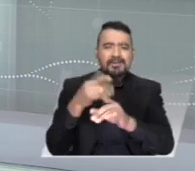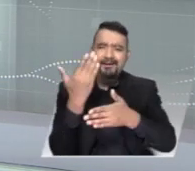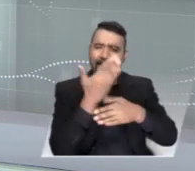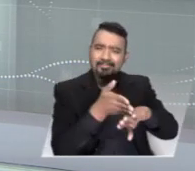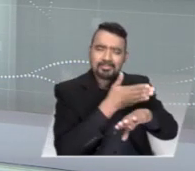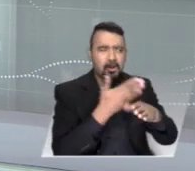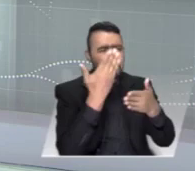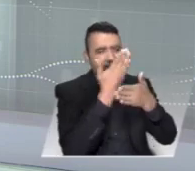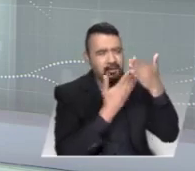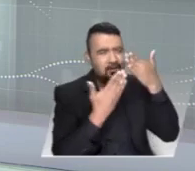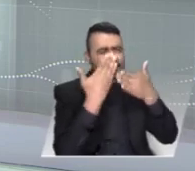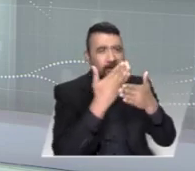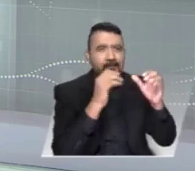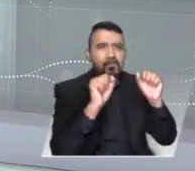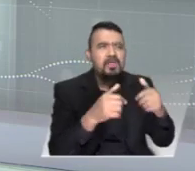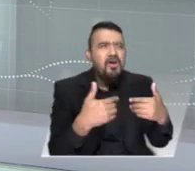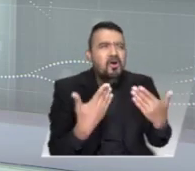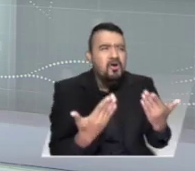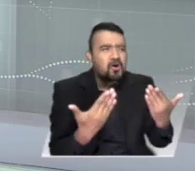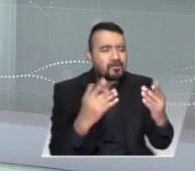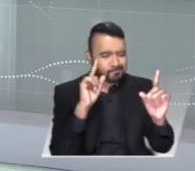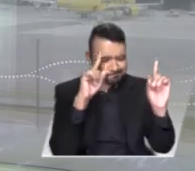evaluando y trabajando en esa dirección.